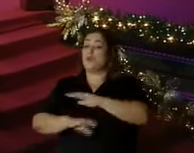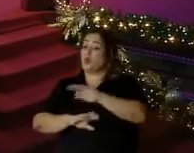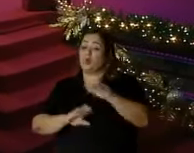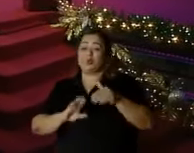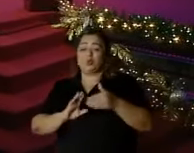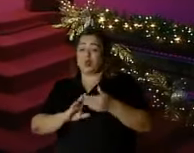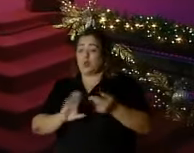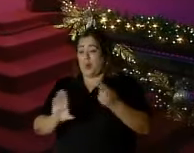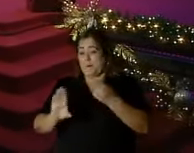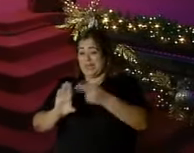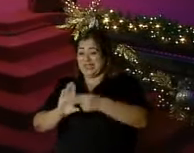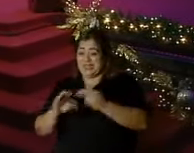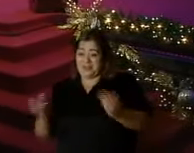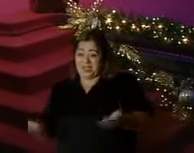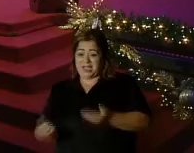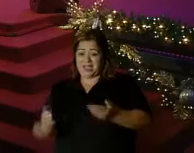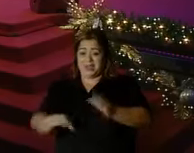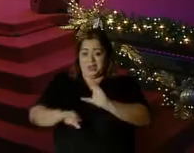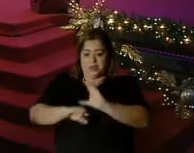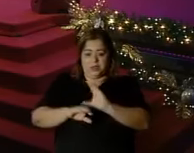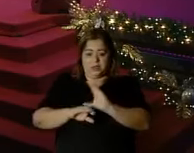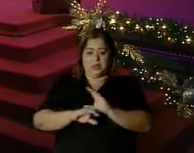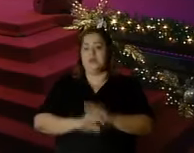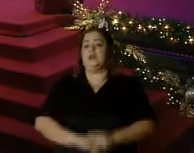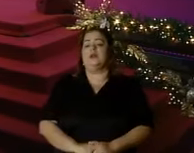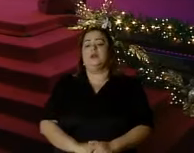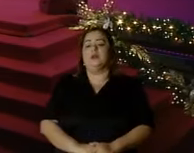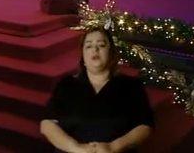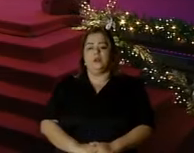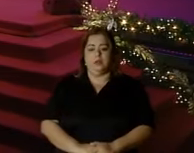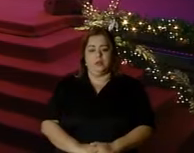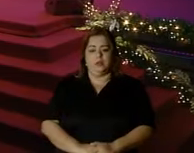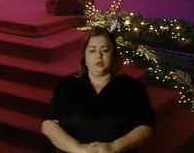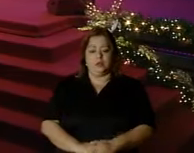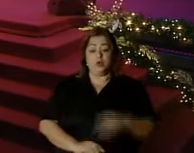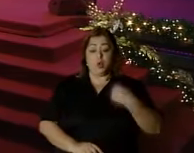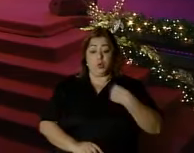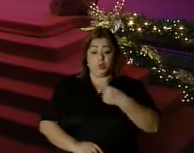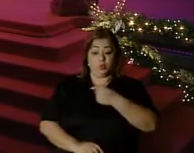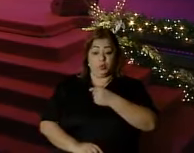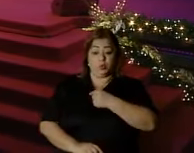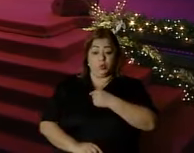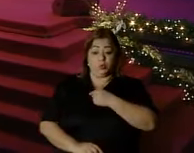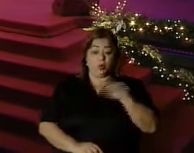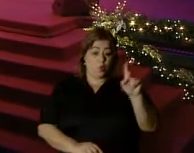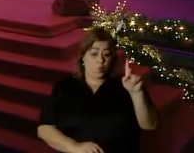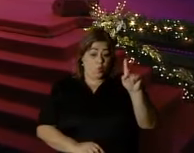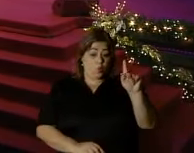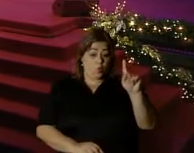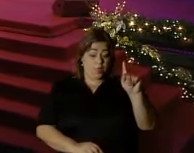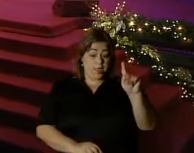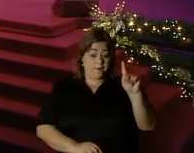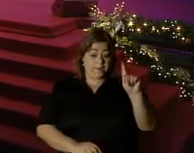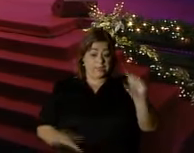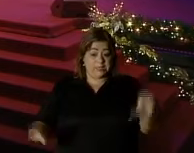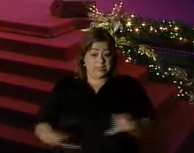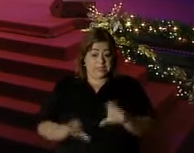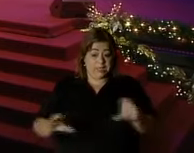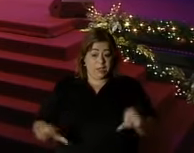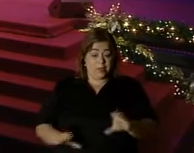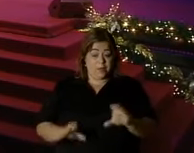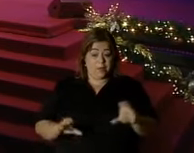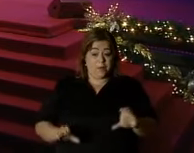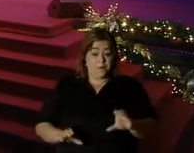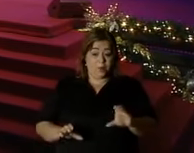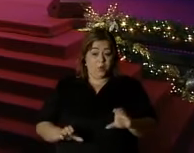haciendo en medio de la casa. El jueves pasado tuvimos un acto muy lindo. Dos veces al año, como bien dijo nuestro apóstol,